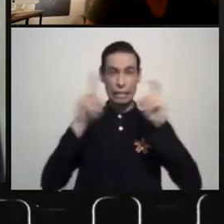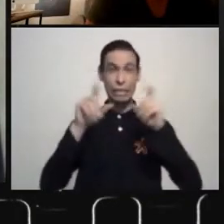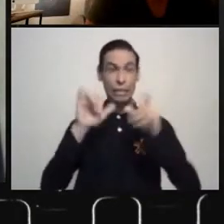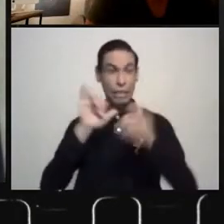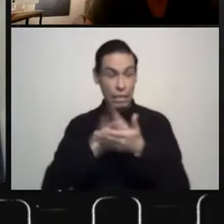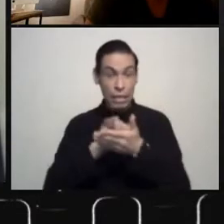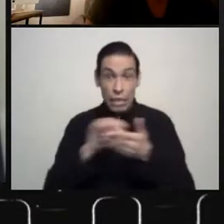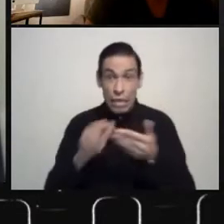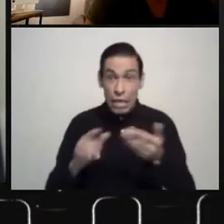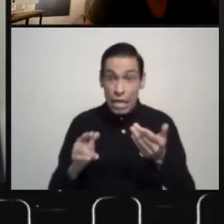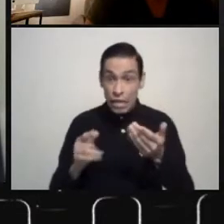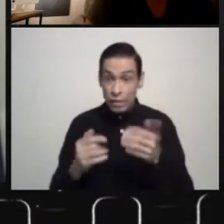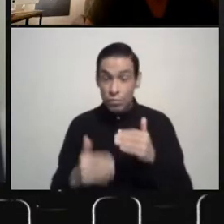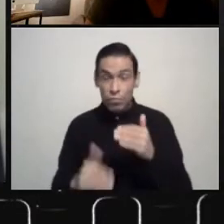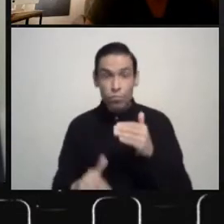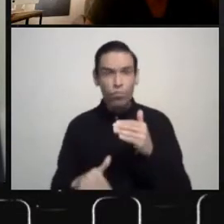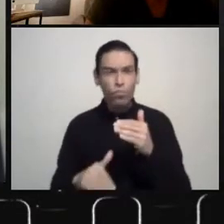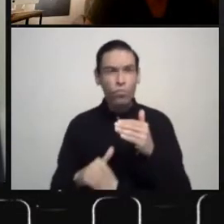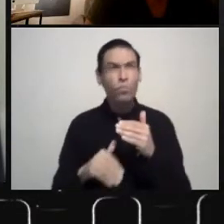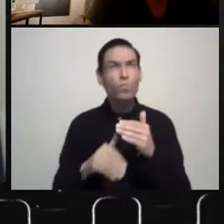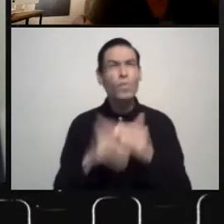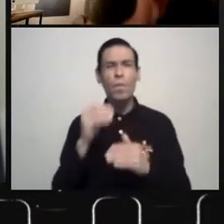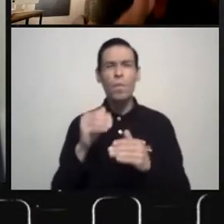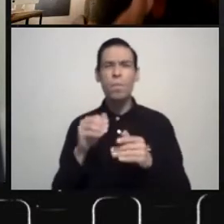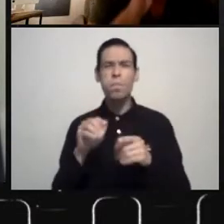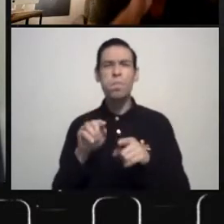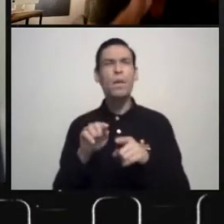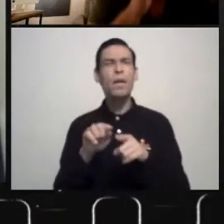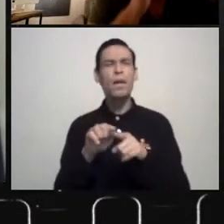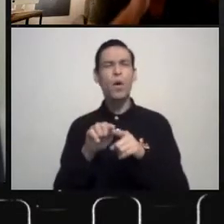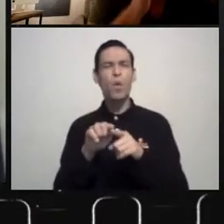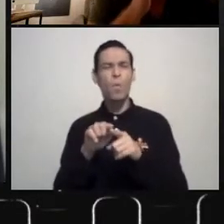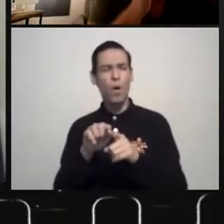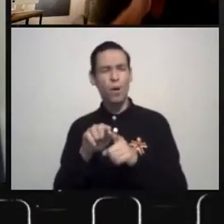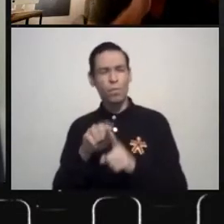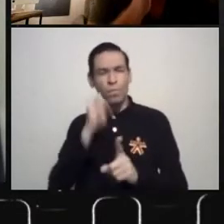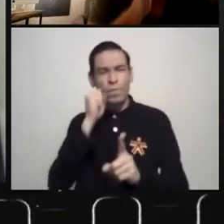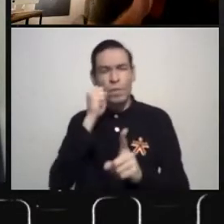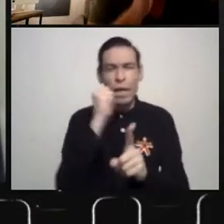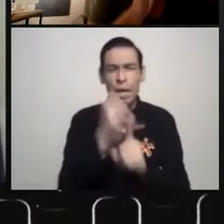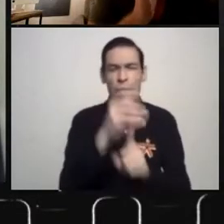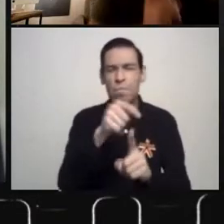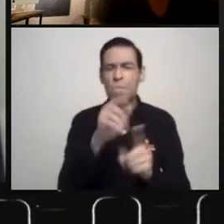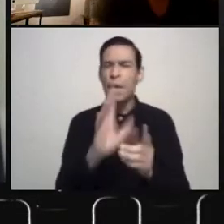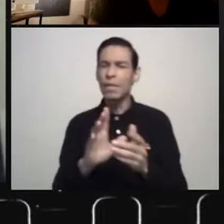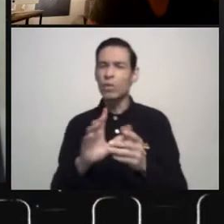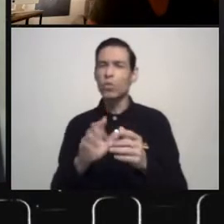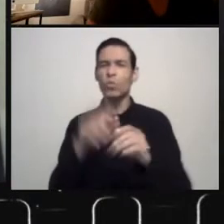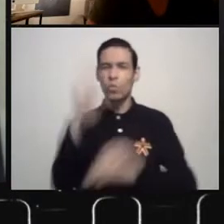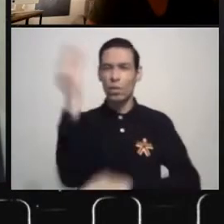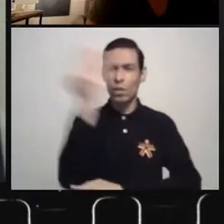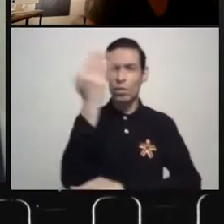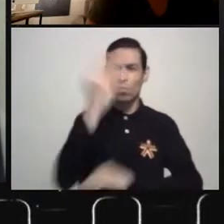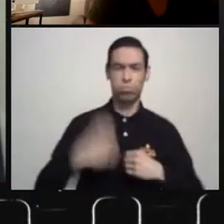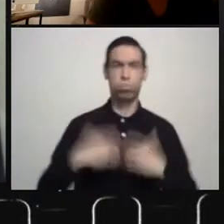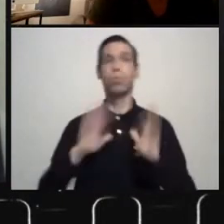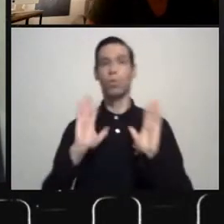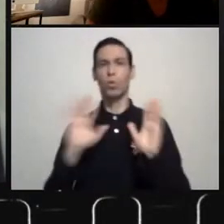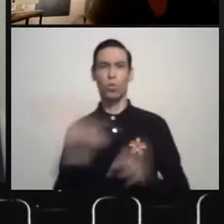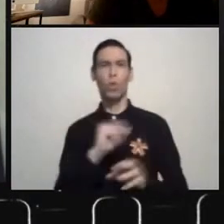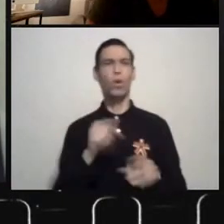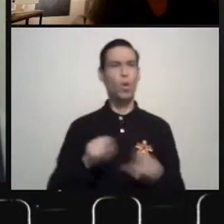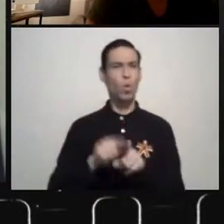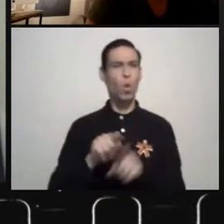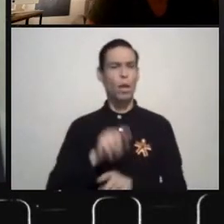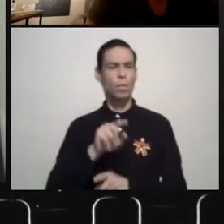una cierta, digamos, han elevado un poco el género a un lugar un poco más respetado.